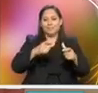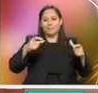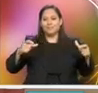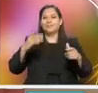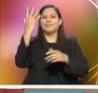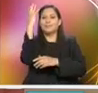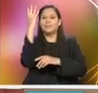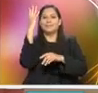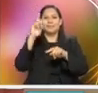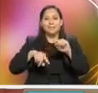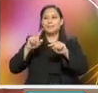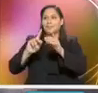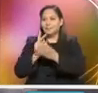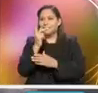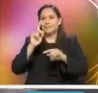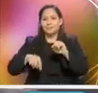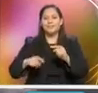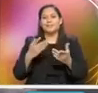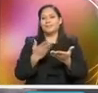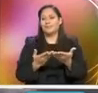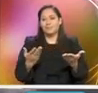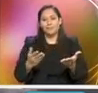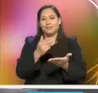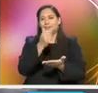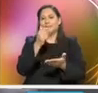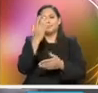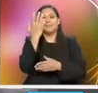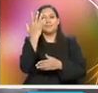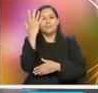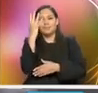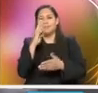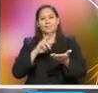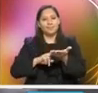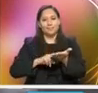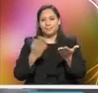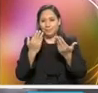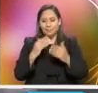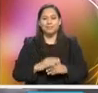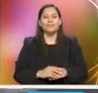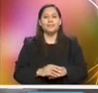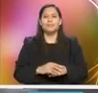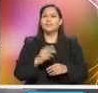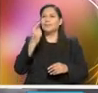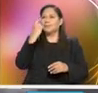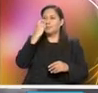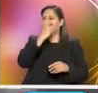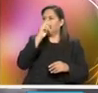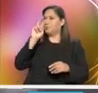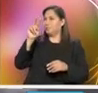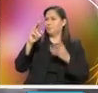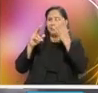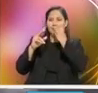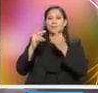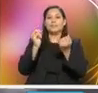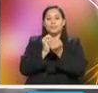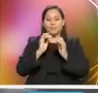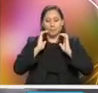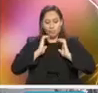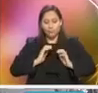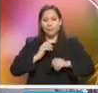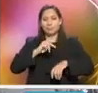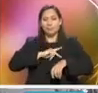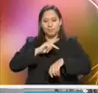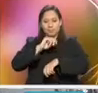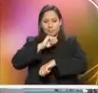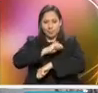las ciudades. Y además que es un deleite no solo para la vista, sino también para el organismo, ¿no? Que abras tu